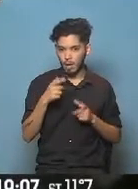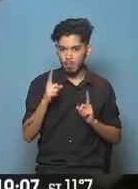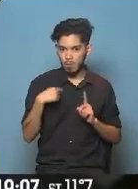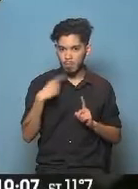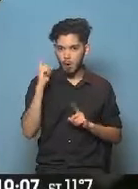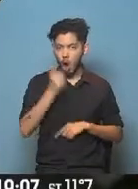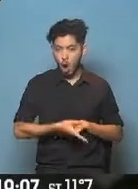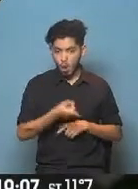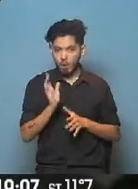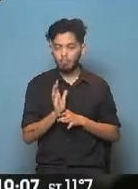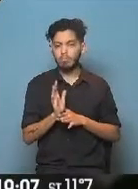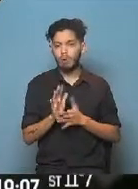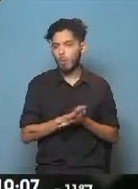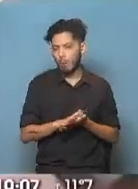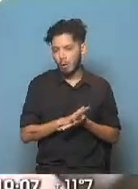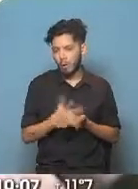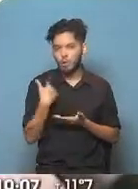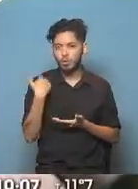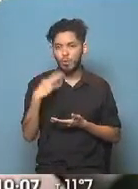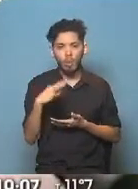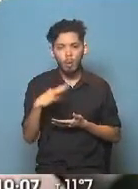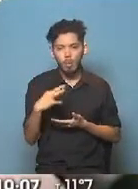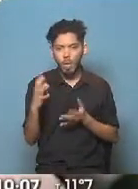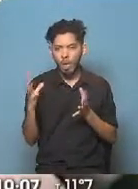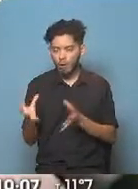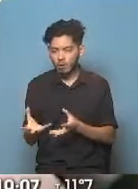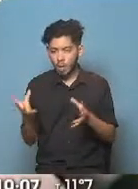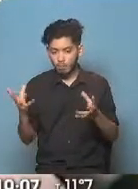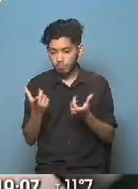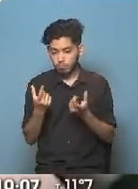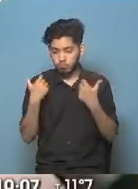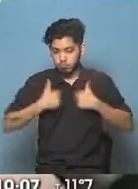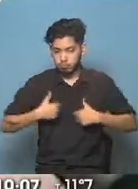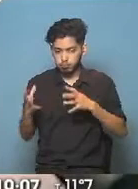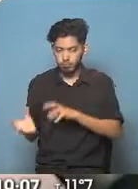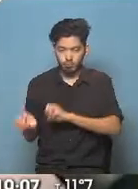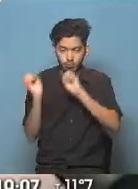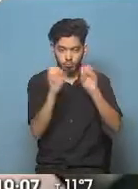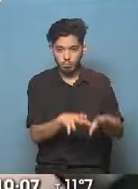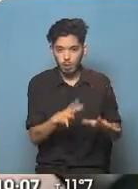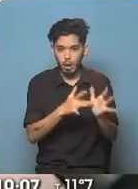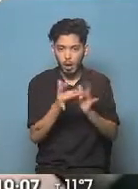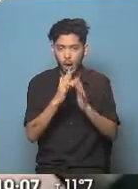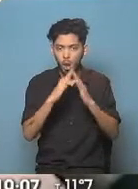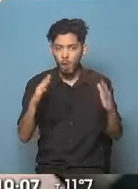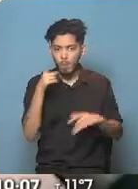consistía en que debía trasladar esos bolsos al